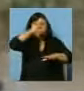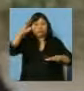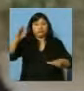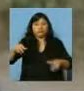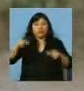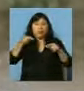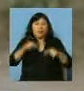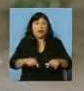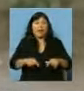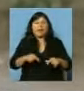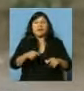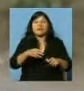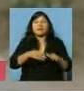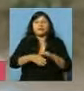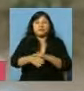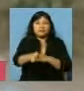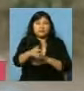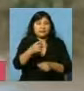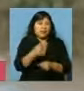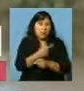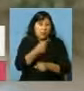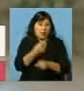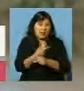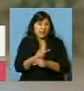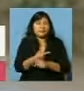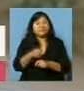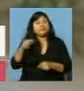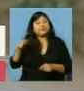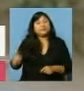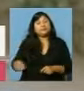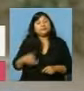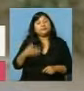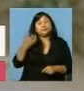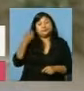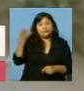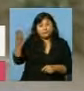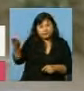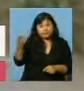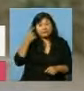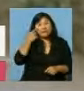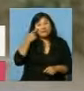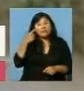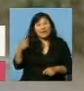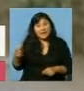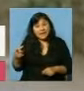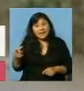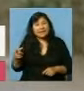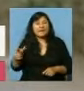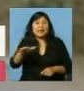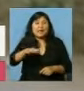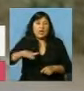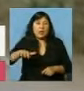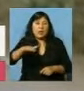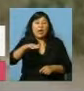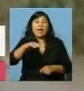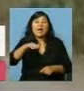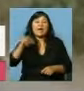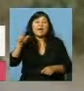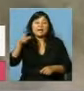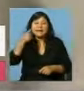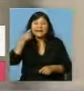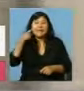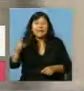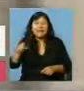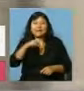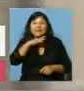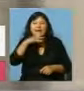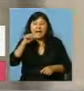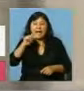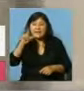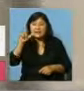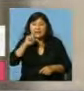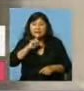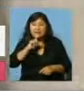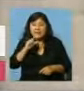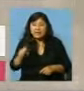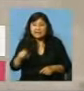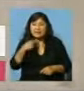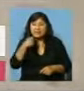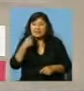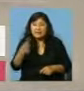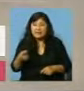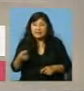escritorio pidiendo al municipio de Libertador, al señor intendente Hayat, que nos libere el paso